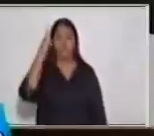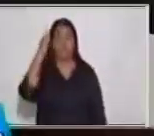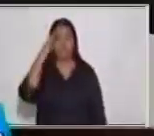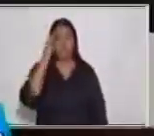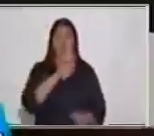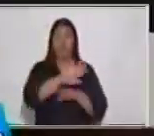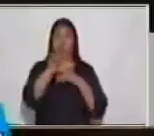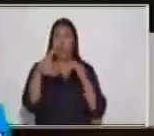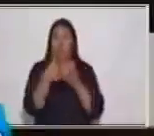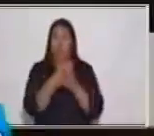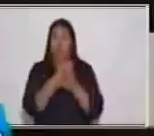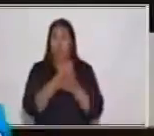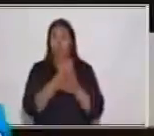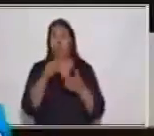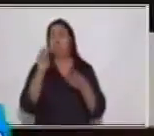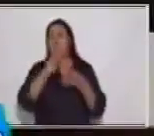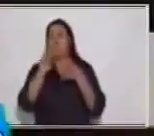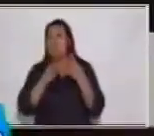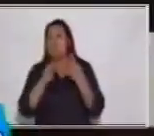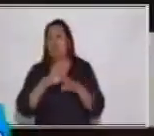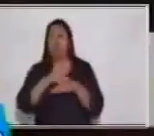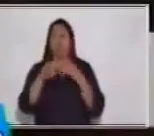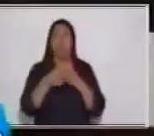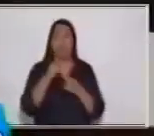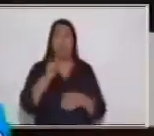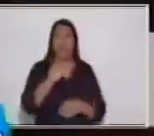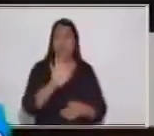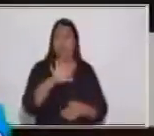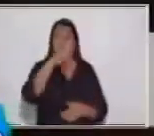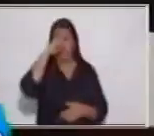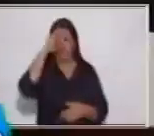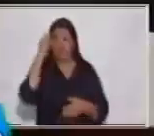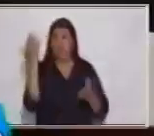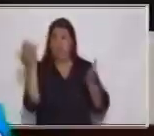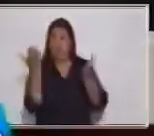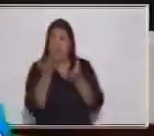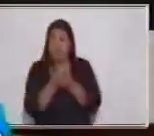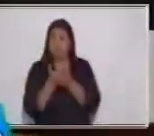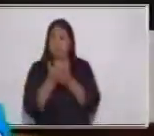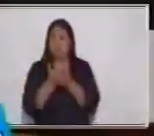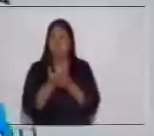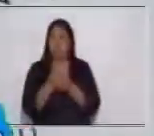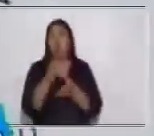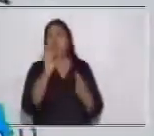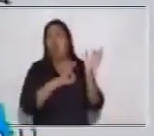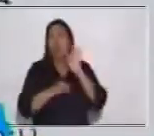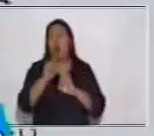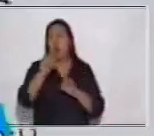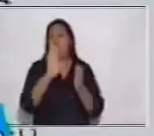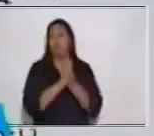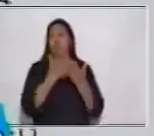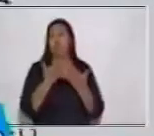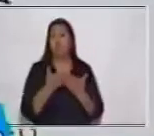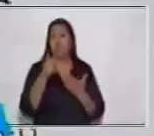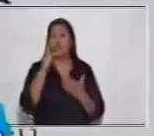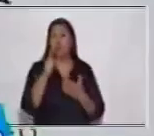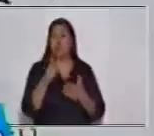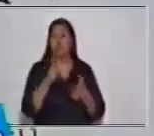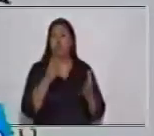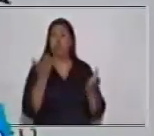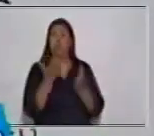todos tus materiales, todo lo que hayas trabajado en un folder o en tu cuaderno y vayas preparando